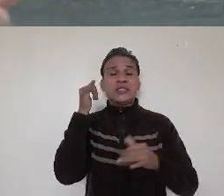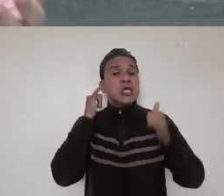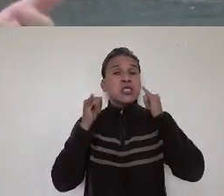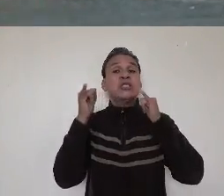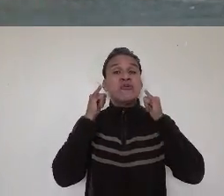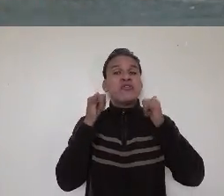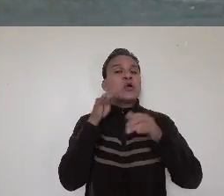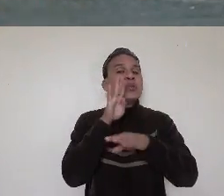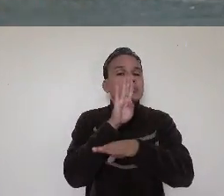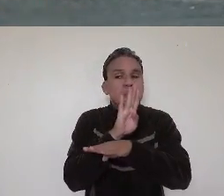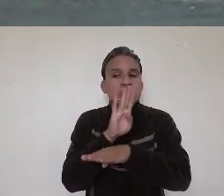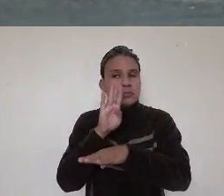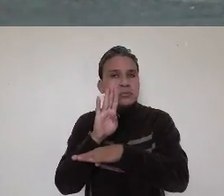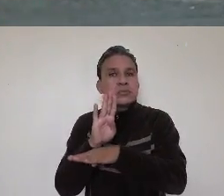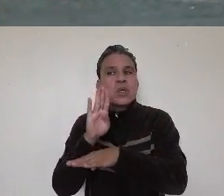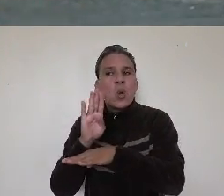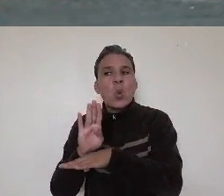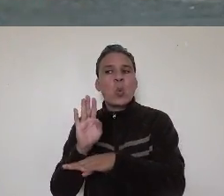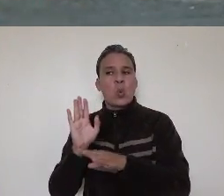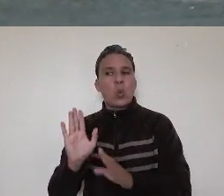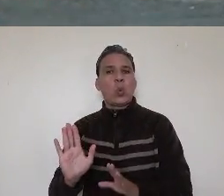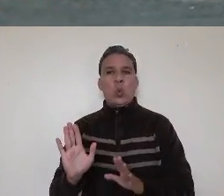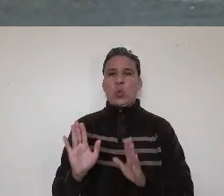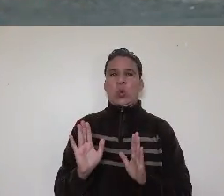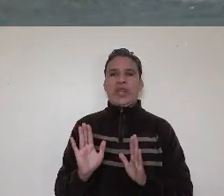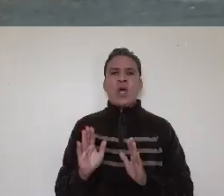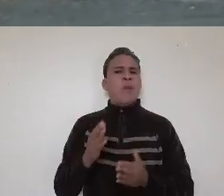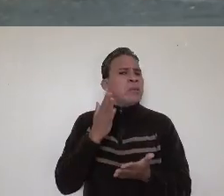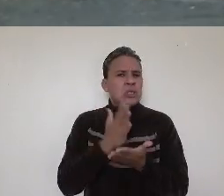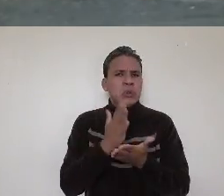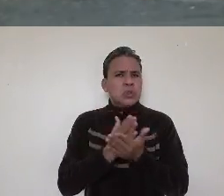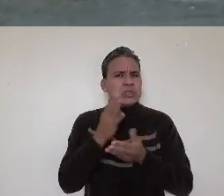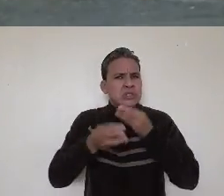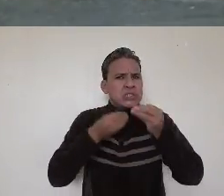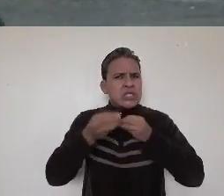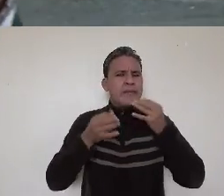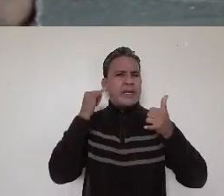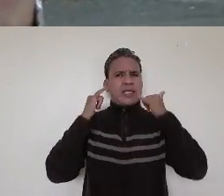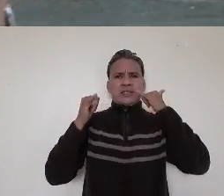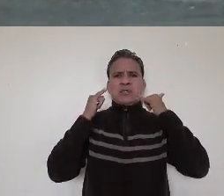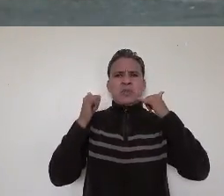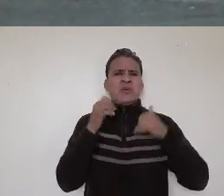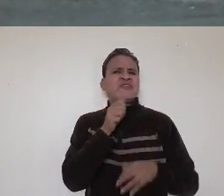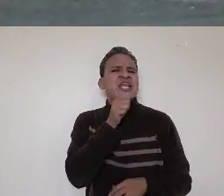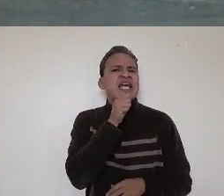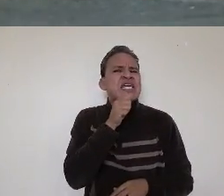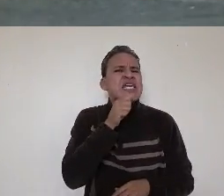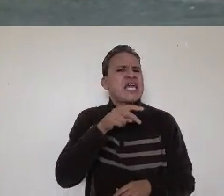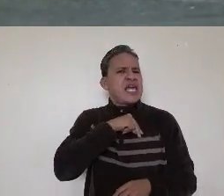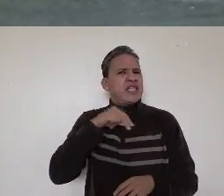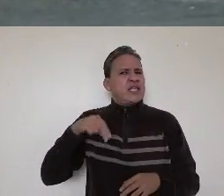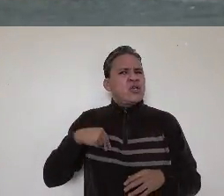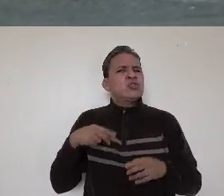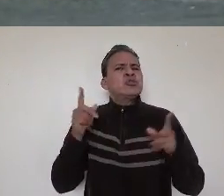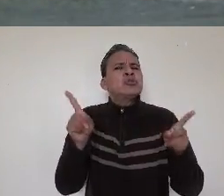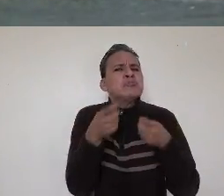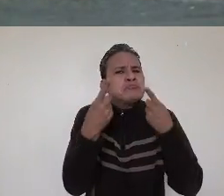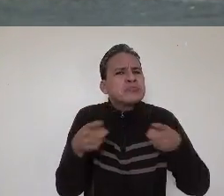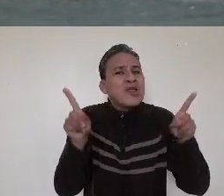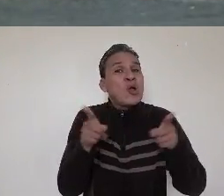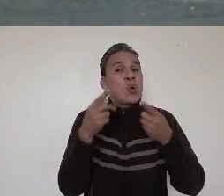debido recato. Pero siempre hacemos una fiesta. ¿Quién de nosotros no celebra su